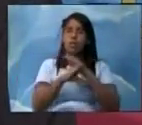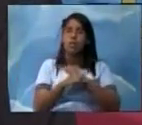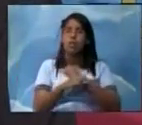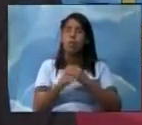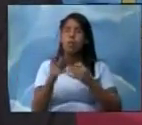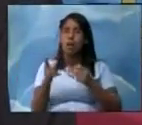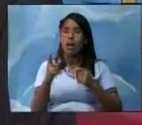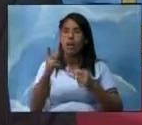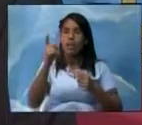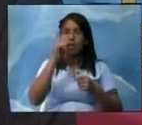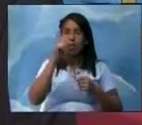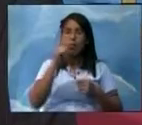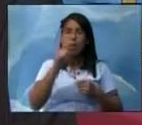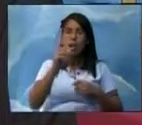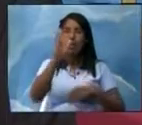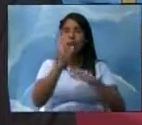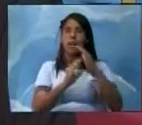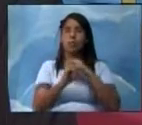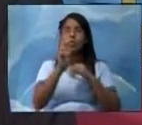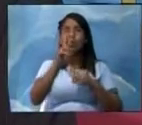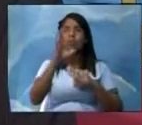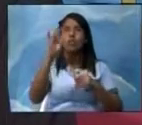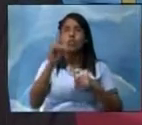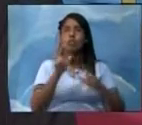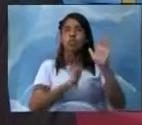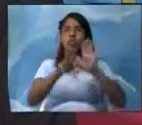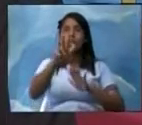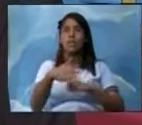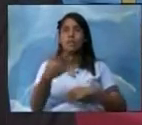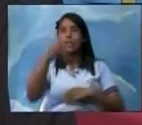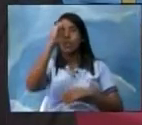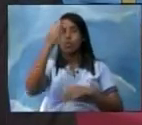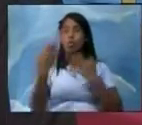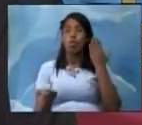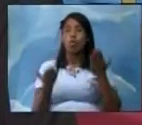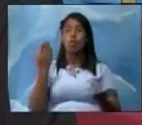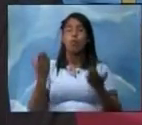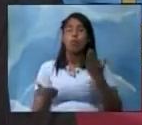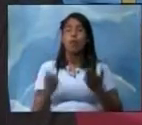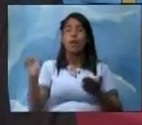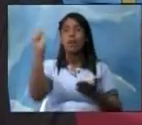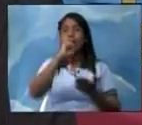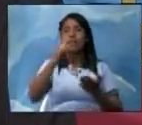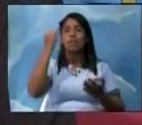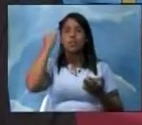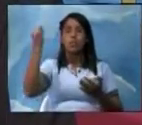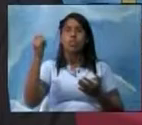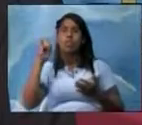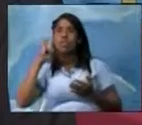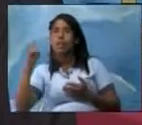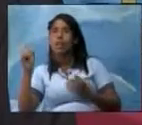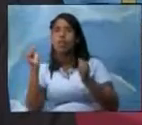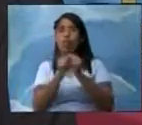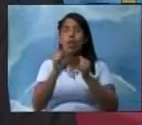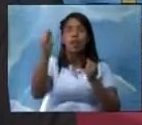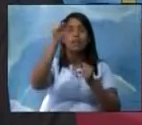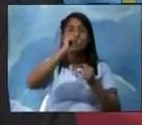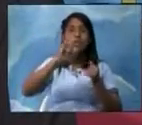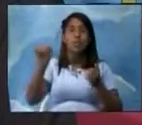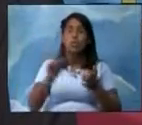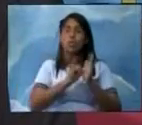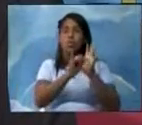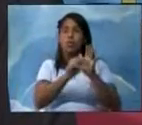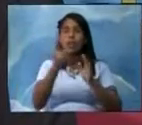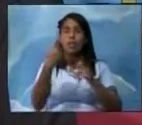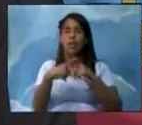a Ezequiel al capítulo 28 13 que Dios compara la sabiduría de Satanás con la sabiduría de Daniel quiere